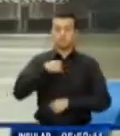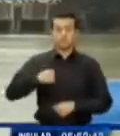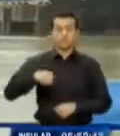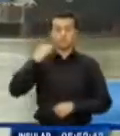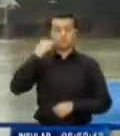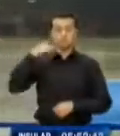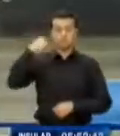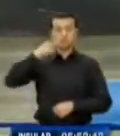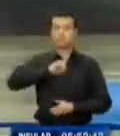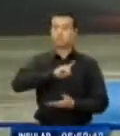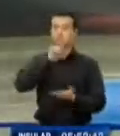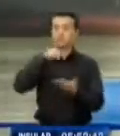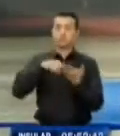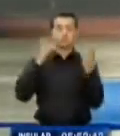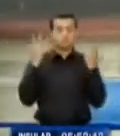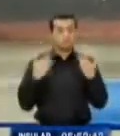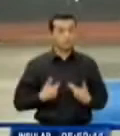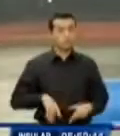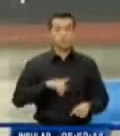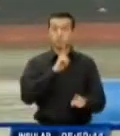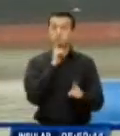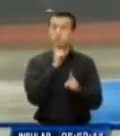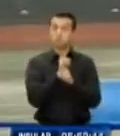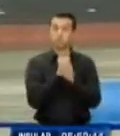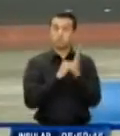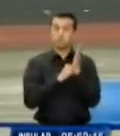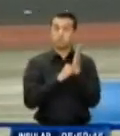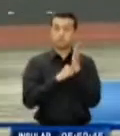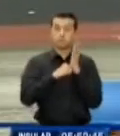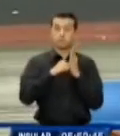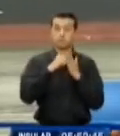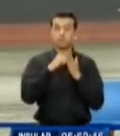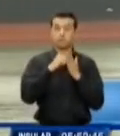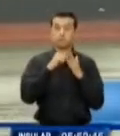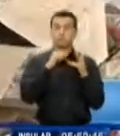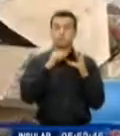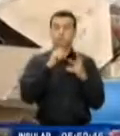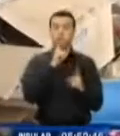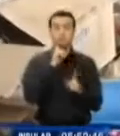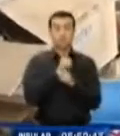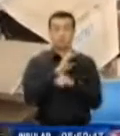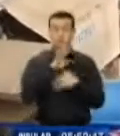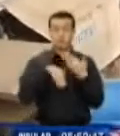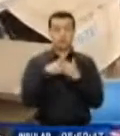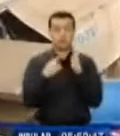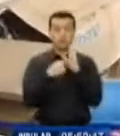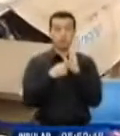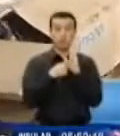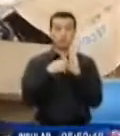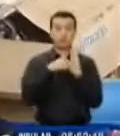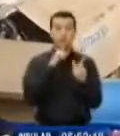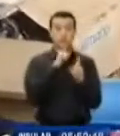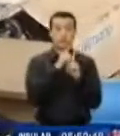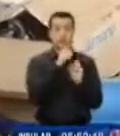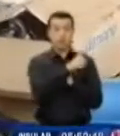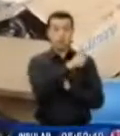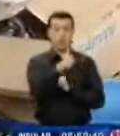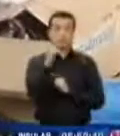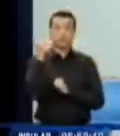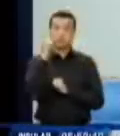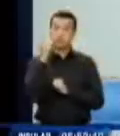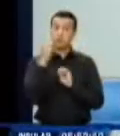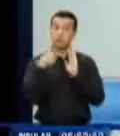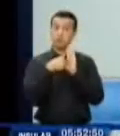días. Glass indicó que una vez se desmonten las salvaguardias arancelarias a las importaciones, los empresarios deberán bajar los valores de los